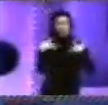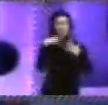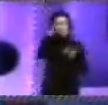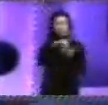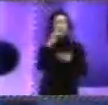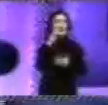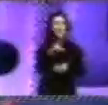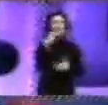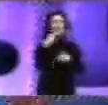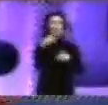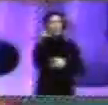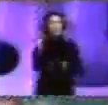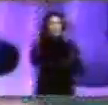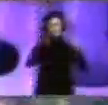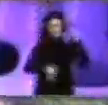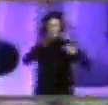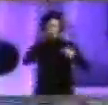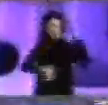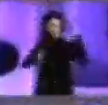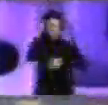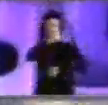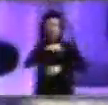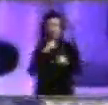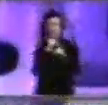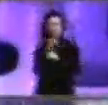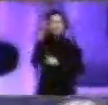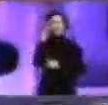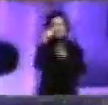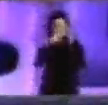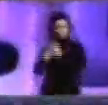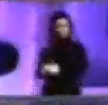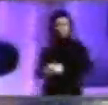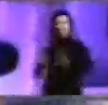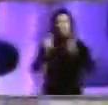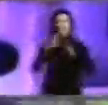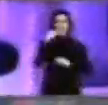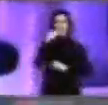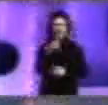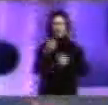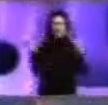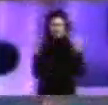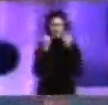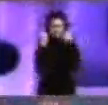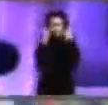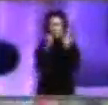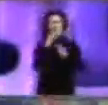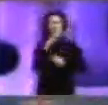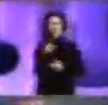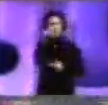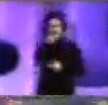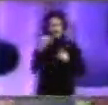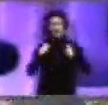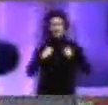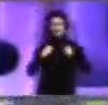ve injusticia contra las mujeres y que se revela porque ya no entiende